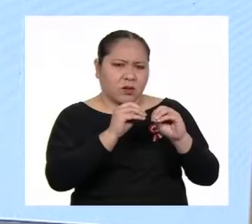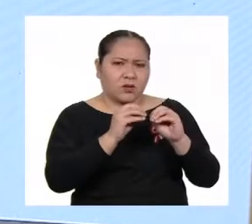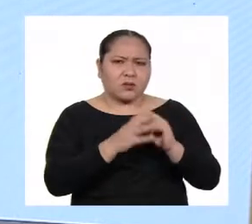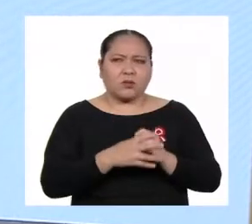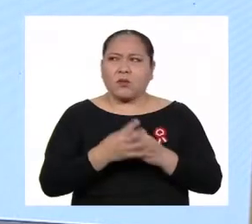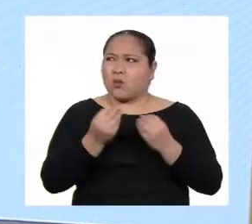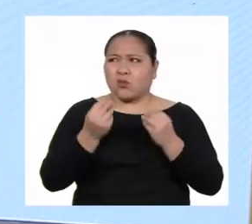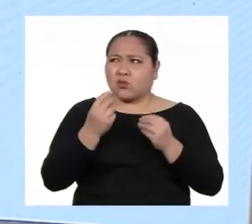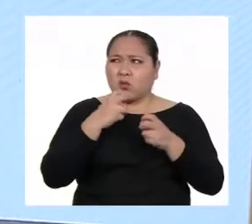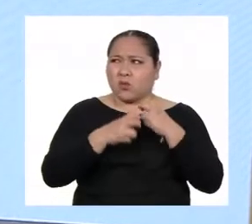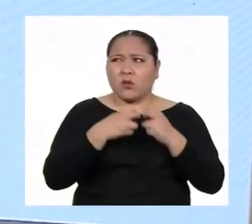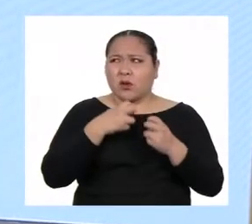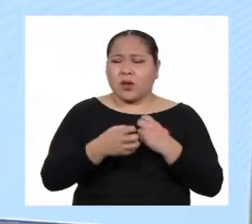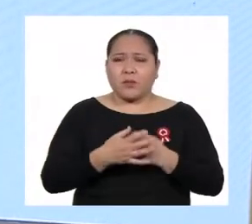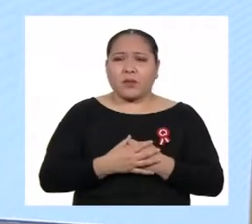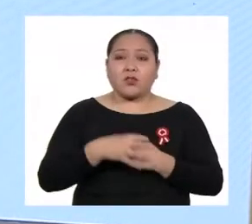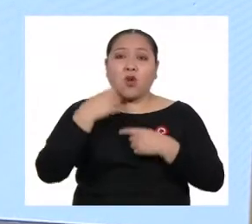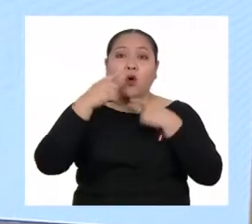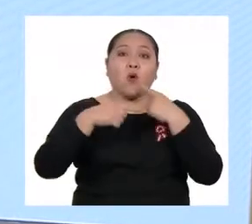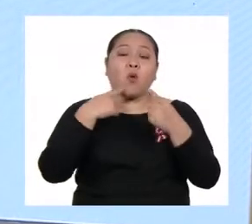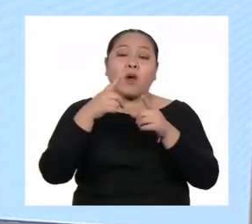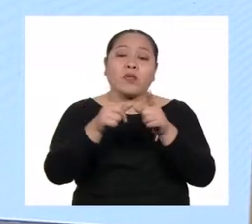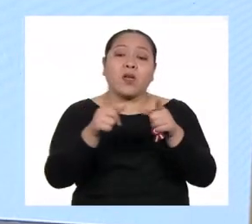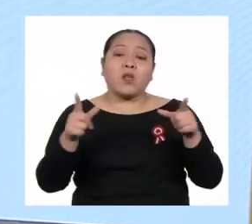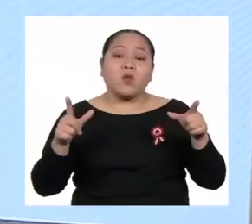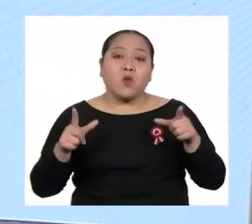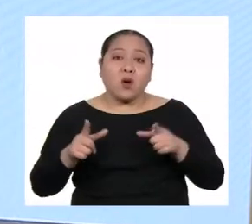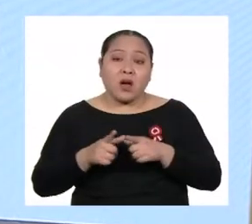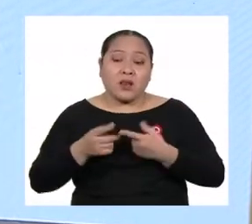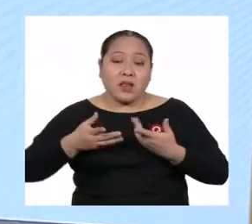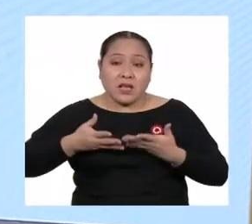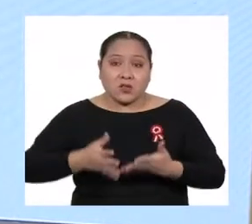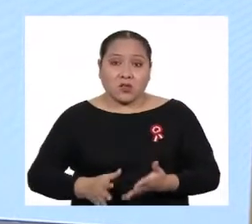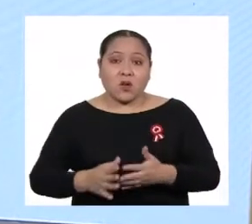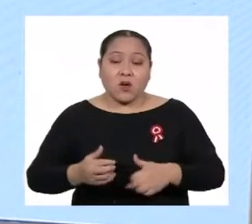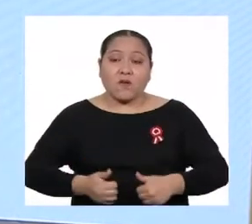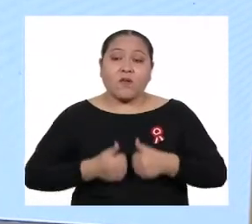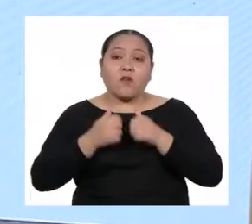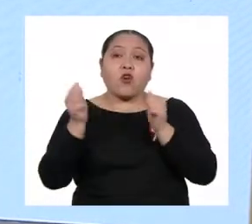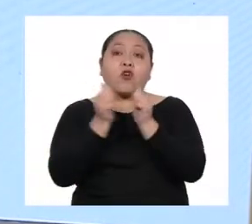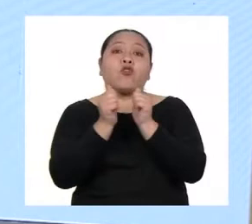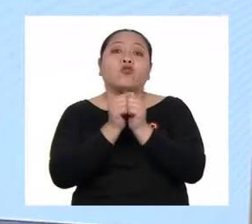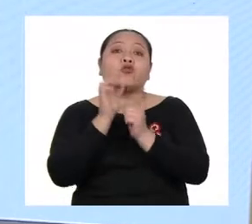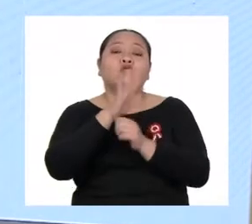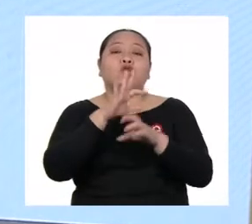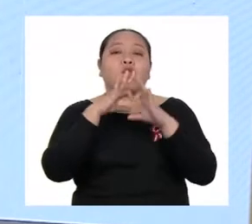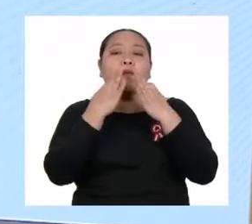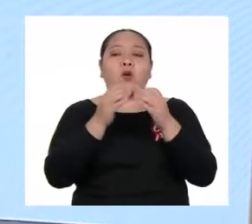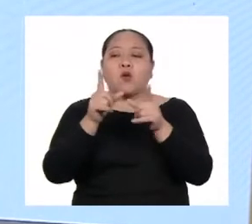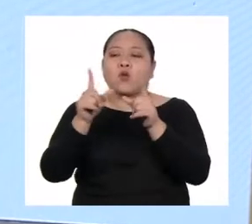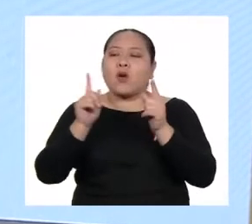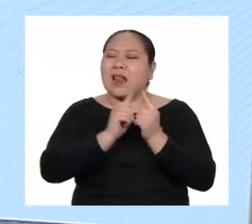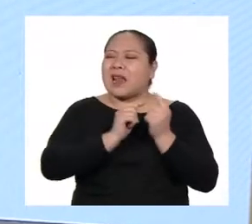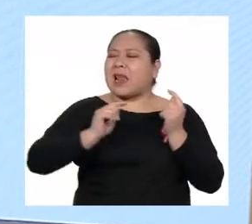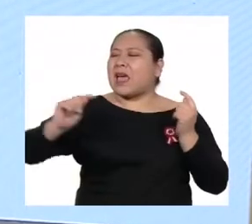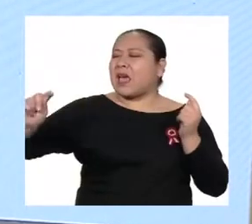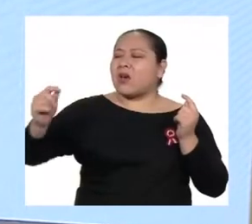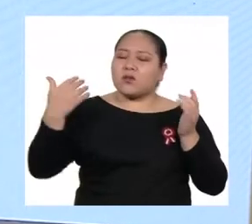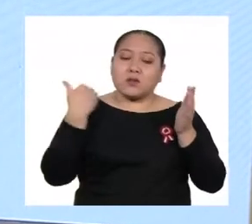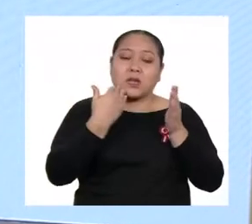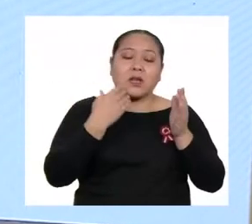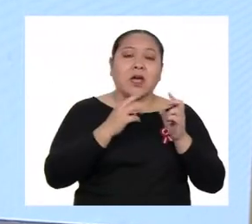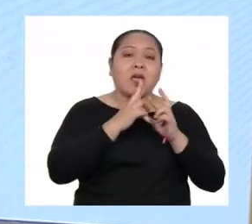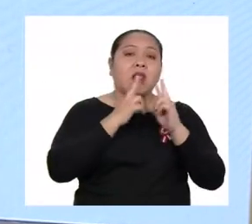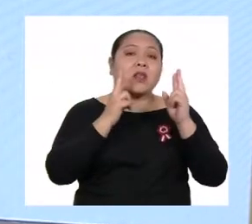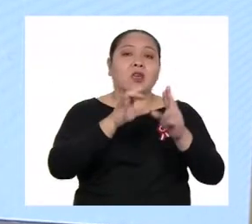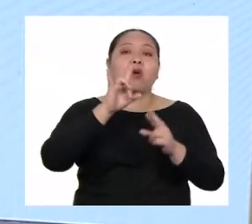Varios problemas. Nos cuenta el lugar donde nació y vivió con su familia, en un espacio apartado al lado del río